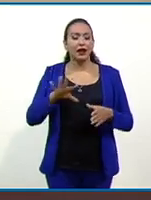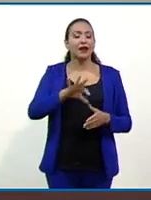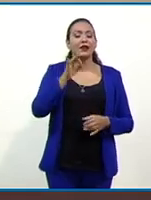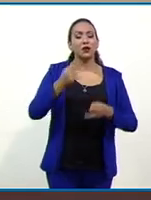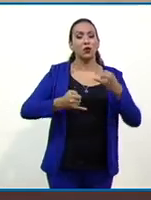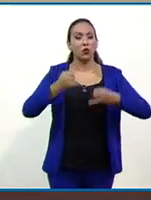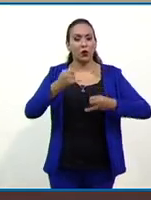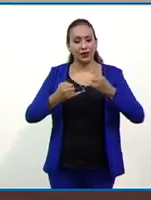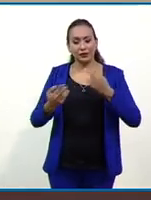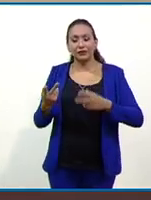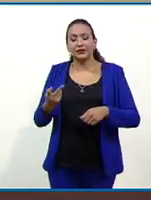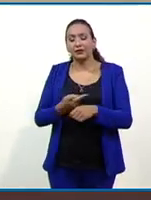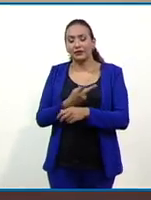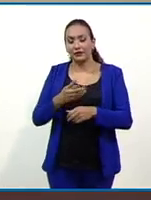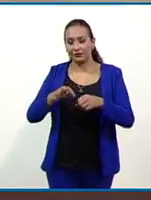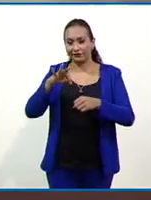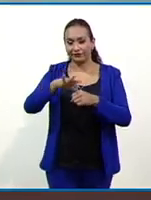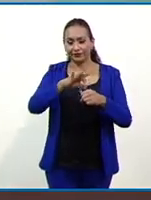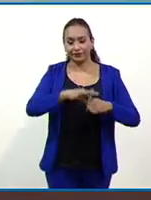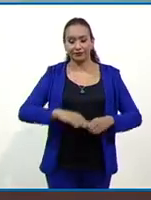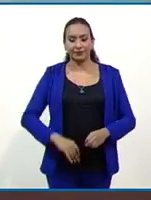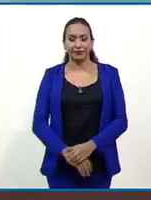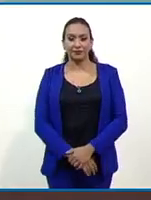personas juzgadoras.